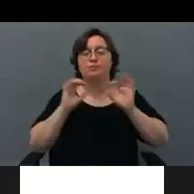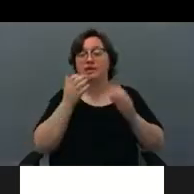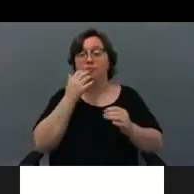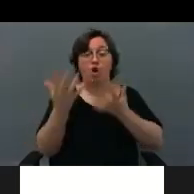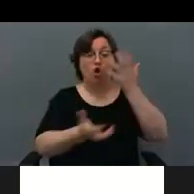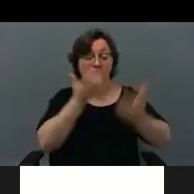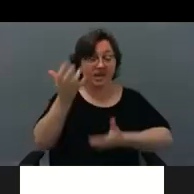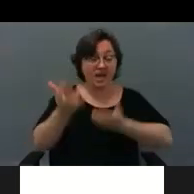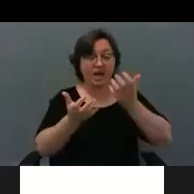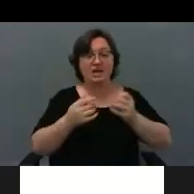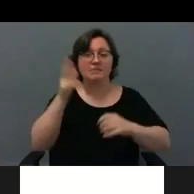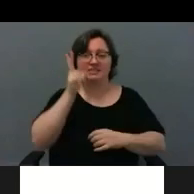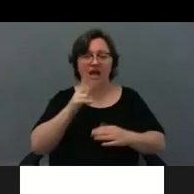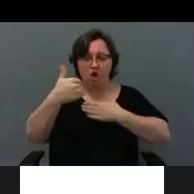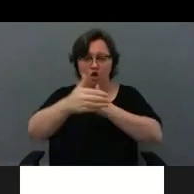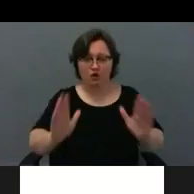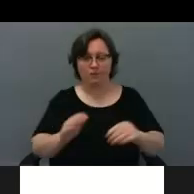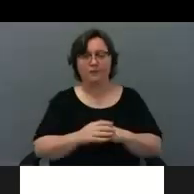cocina y salón.